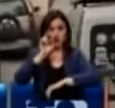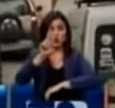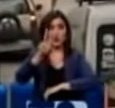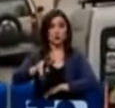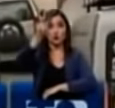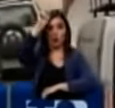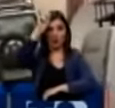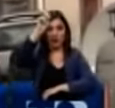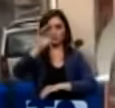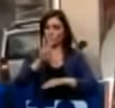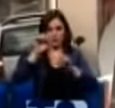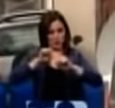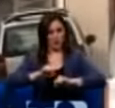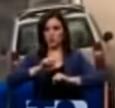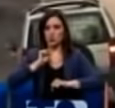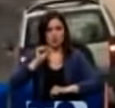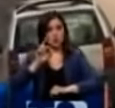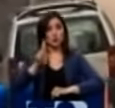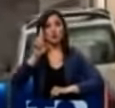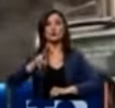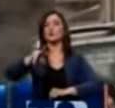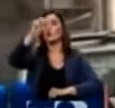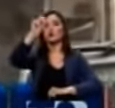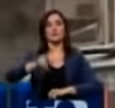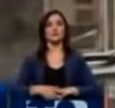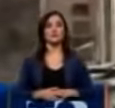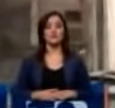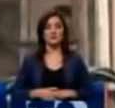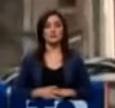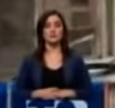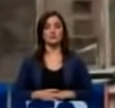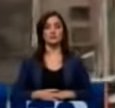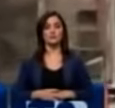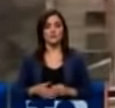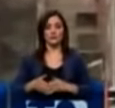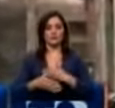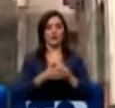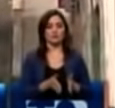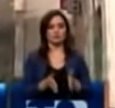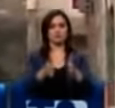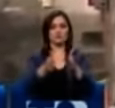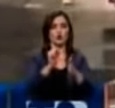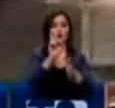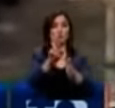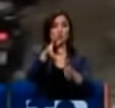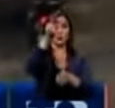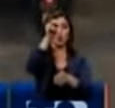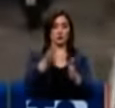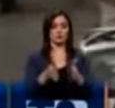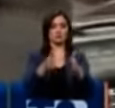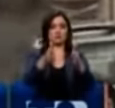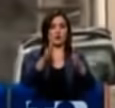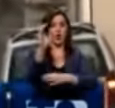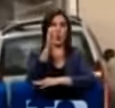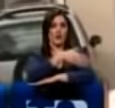sur-norte. Solo un carril de la avenida Gran Colombia en sentido sur-norte ha sido cerrado por los trabajos del